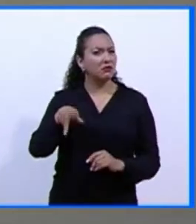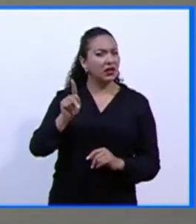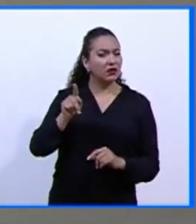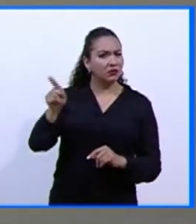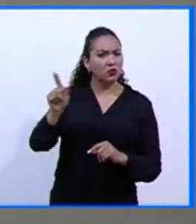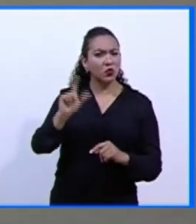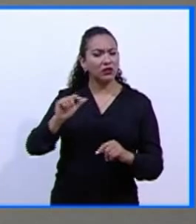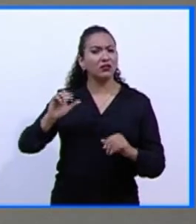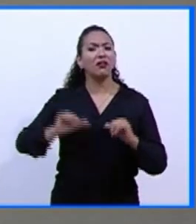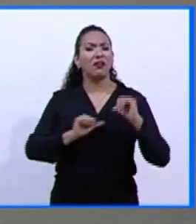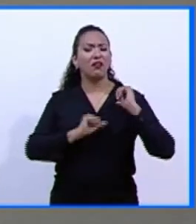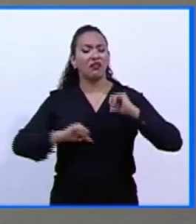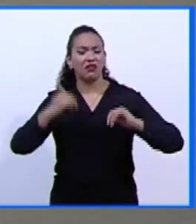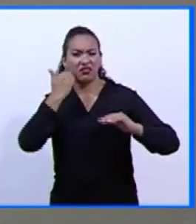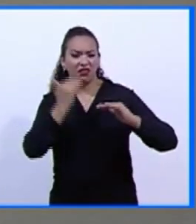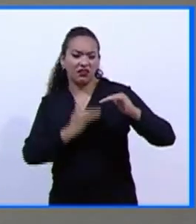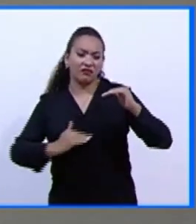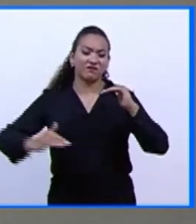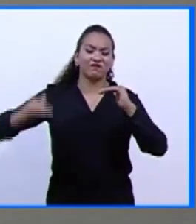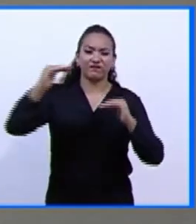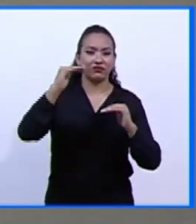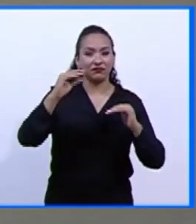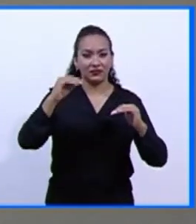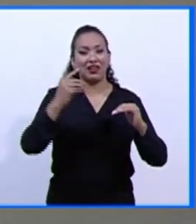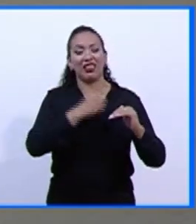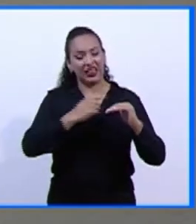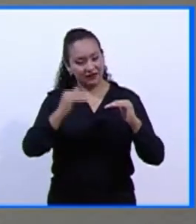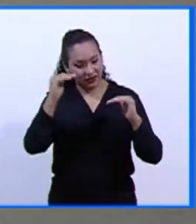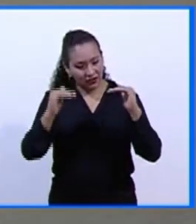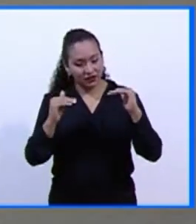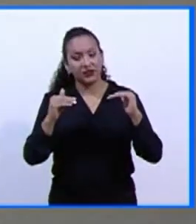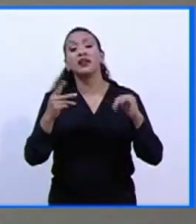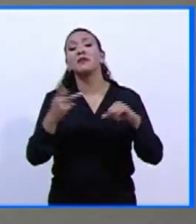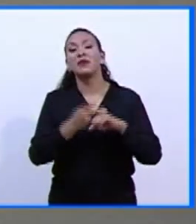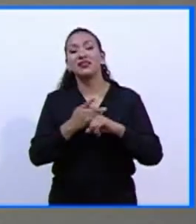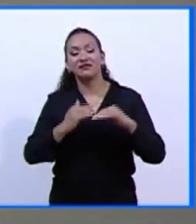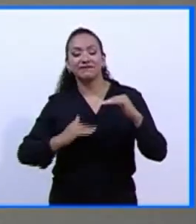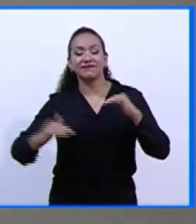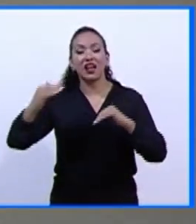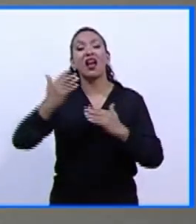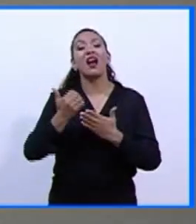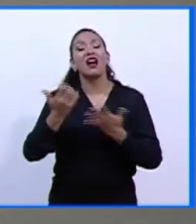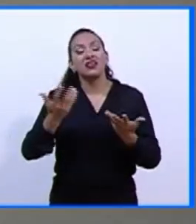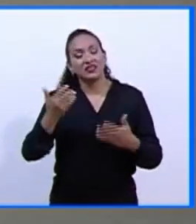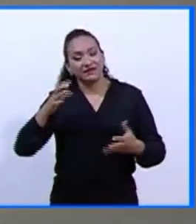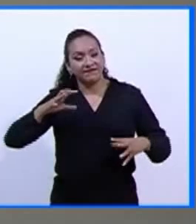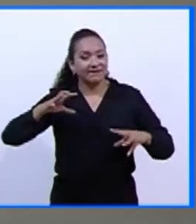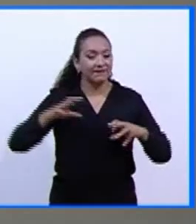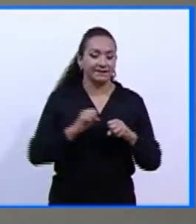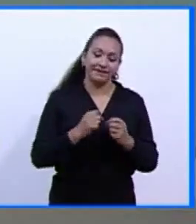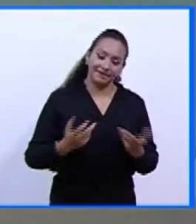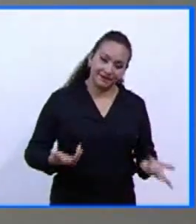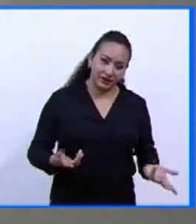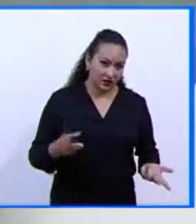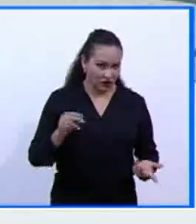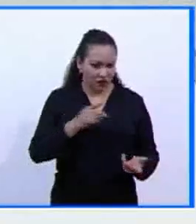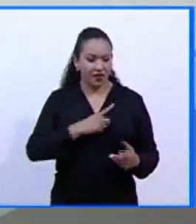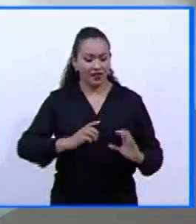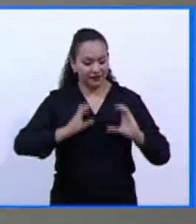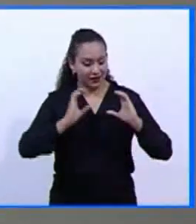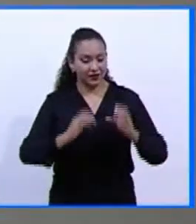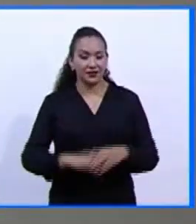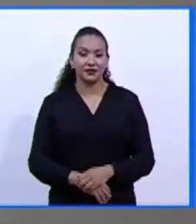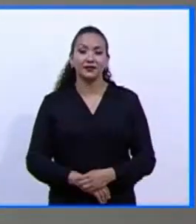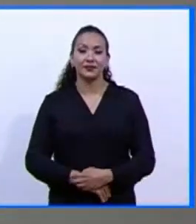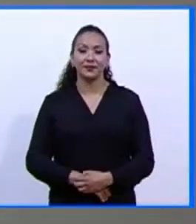la demolición del sistema que todos estamos obligados a preservar.